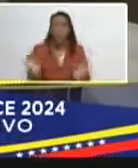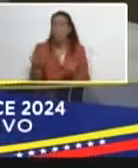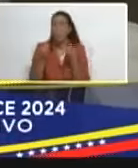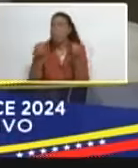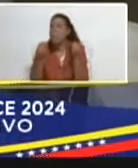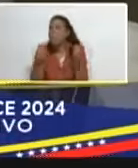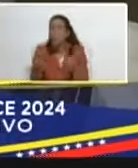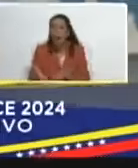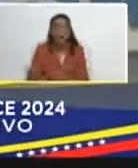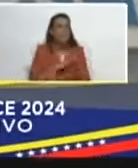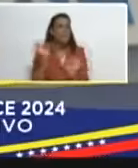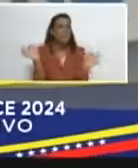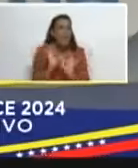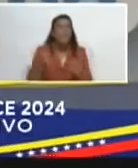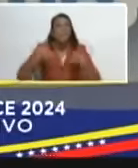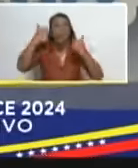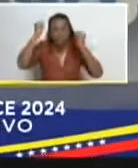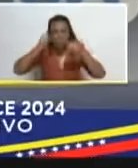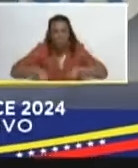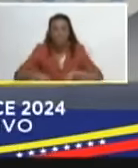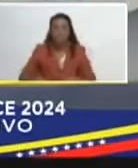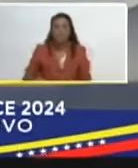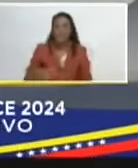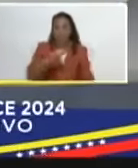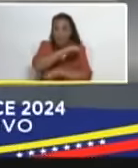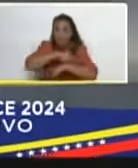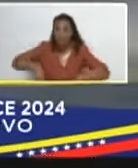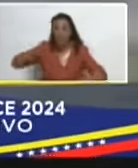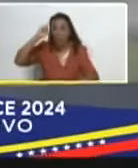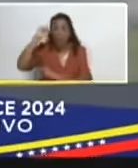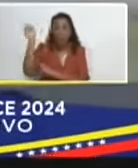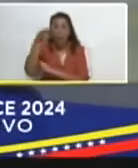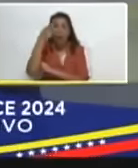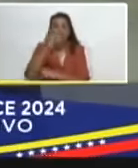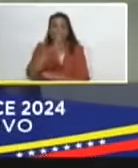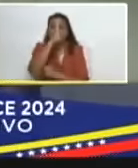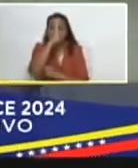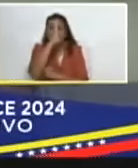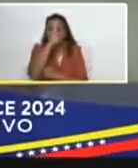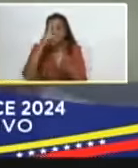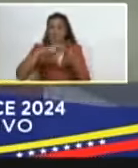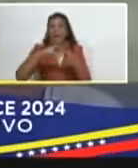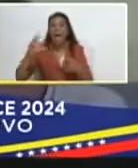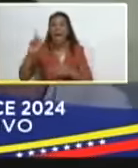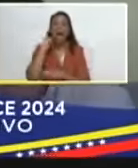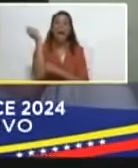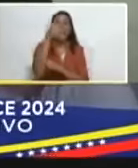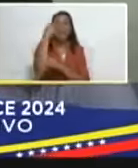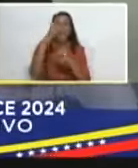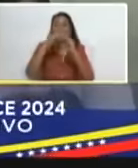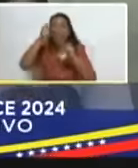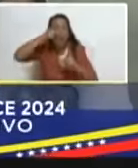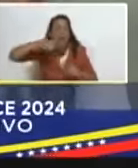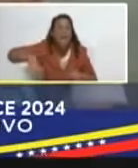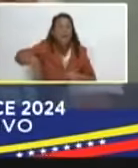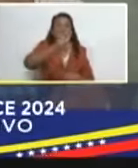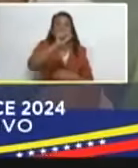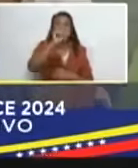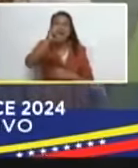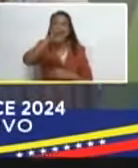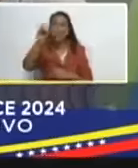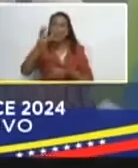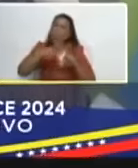seguir para adelante, en Portuguesa, en Guárico, en Barinas, en Apure, todo el llano venezolano